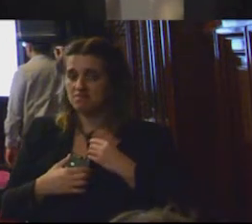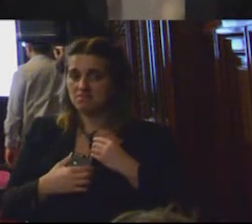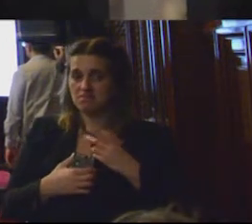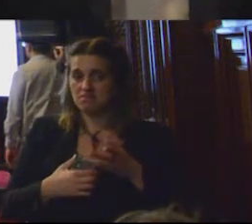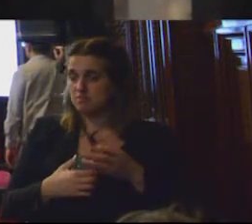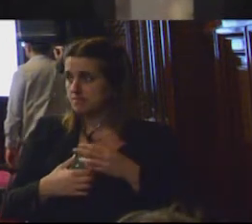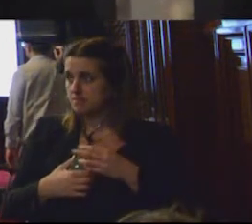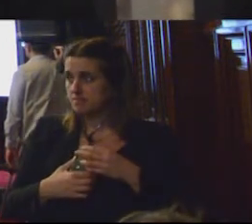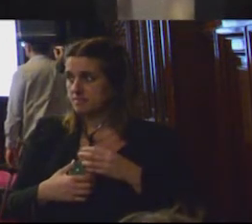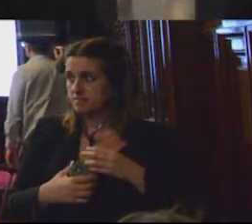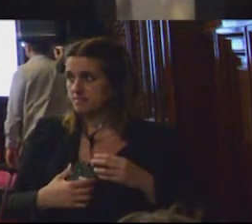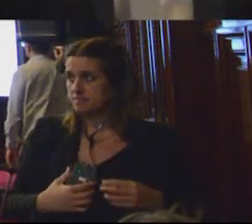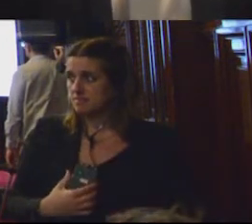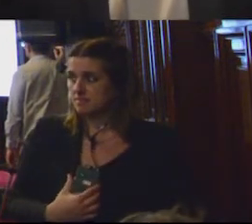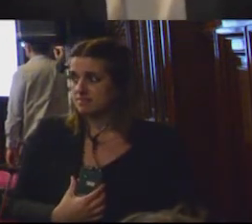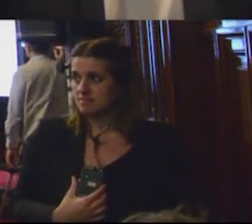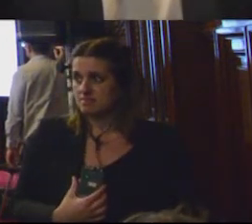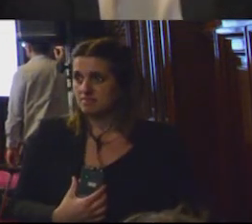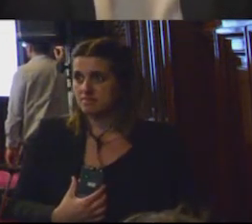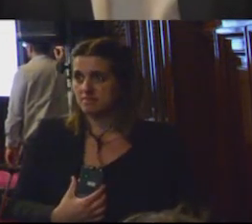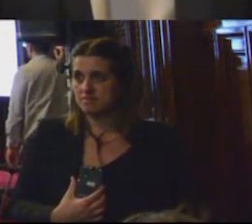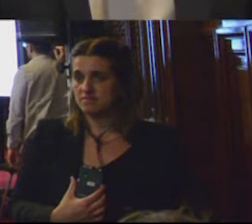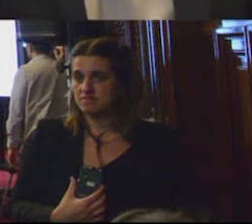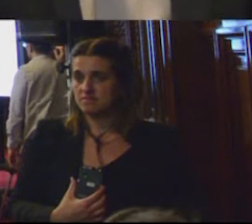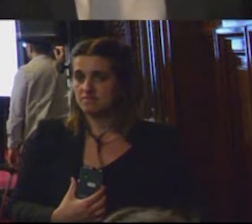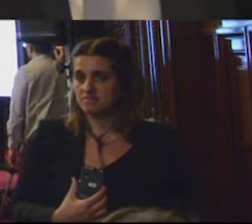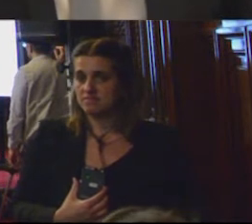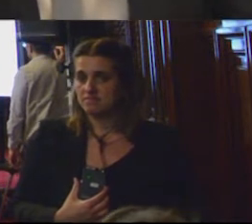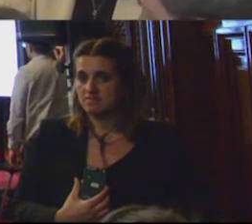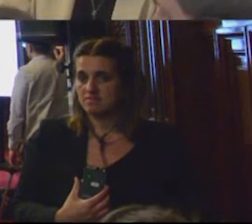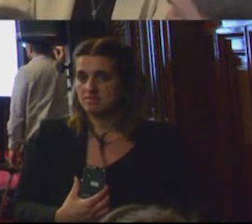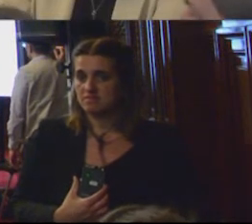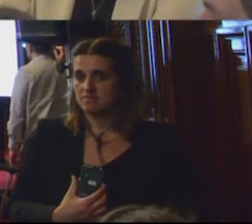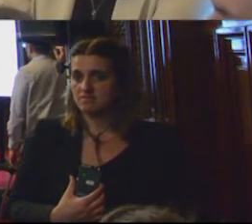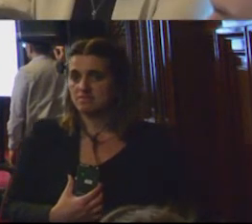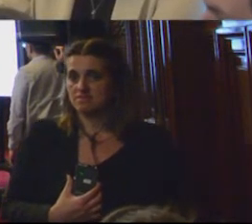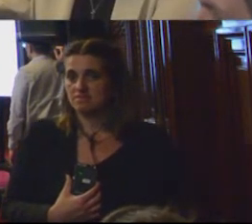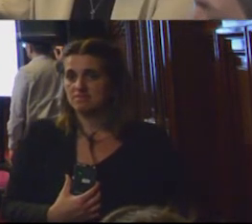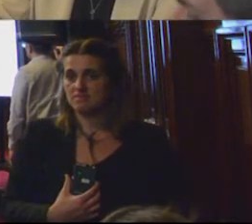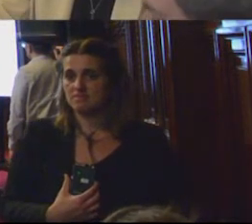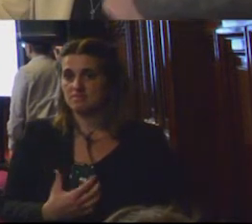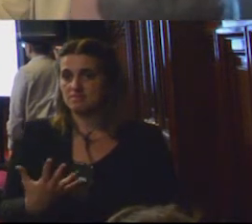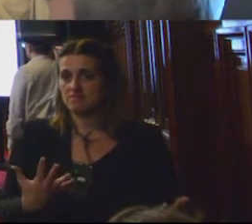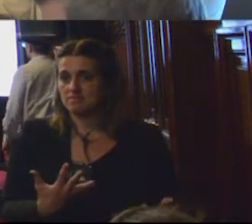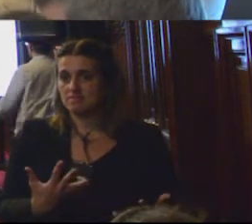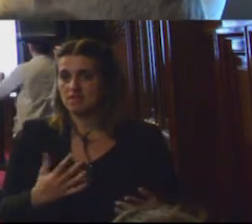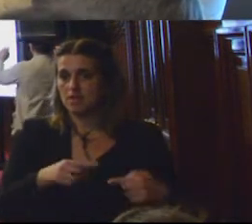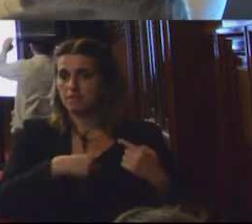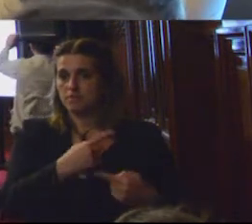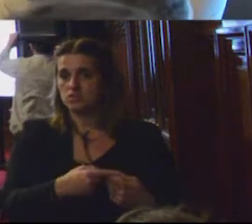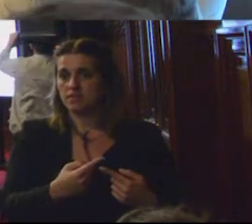¿Concluye? Sí. Muy bien, muchas gracias. Bueno, vamos a proceder a